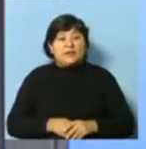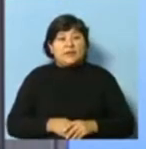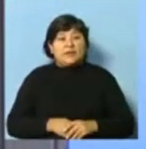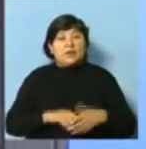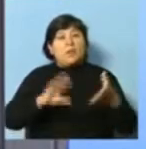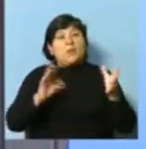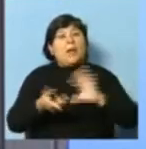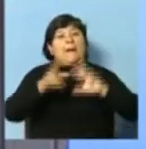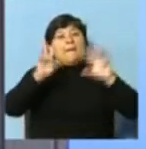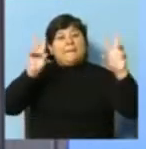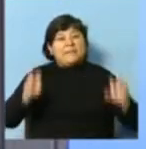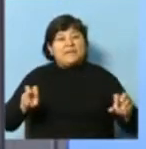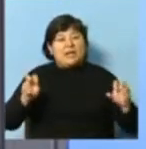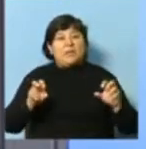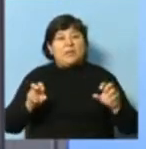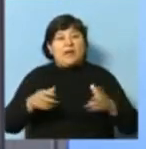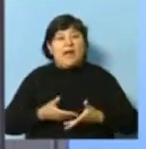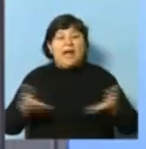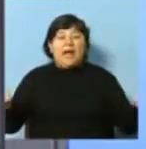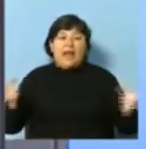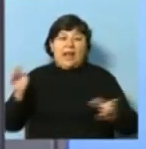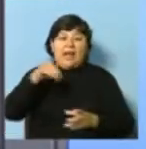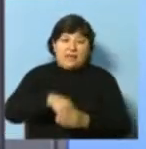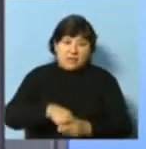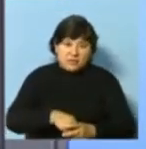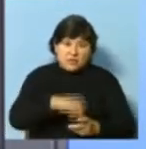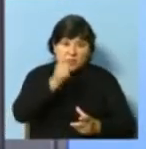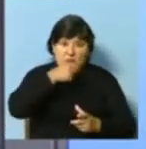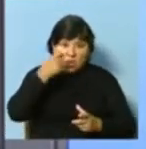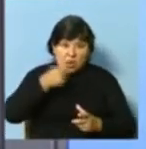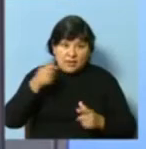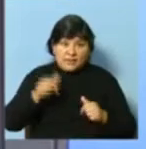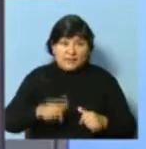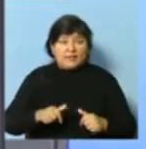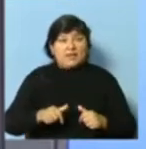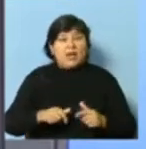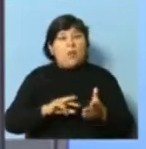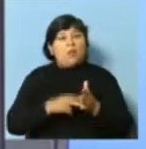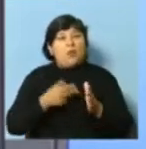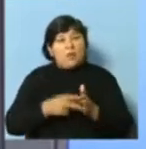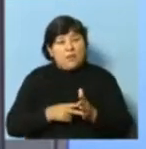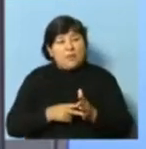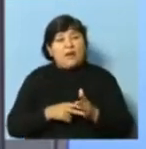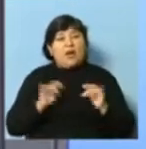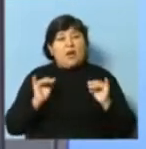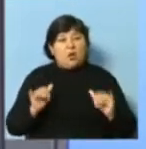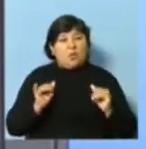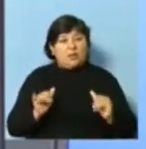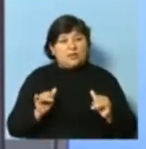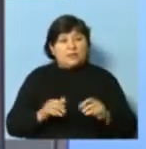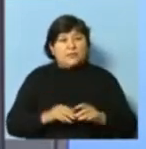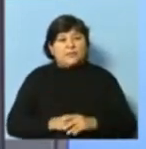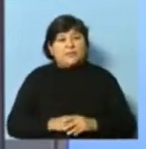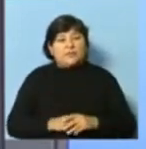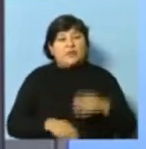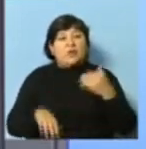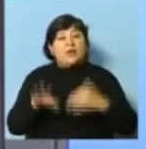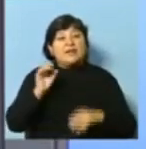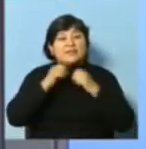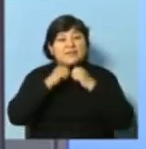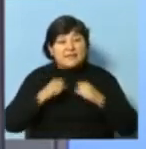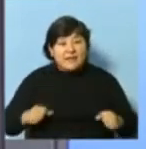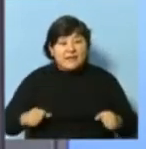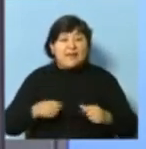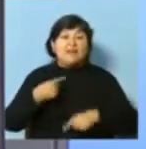relacionados a las adicciones a los problemas que tienen a la juventud con nuestra nuestra secretaría de